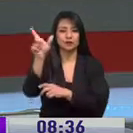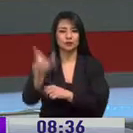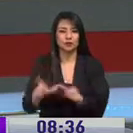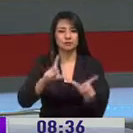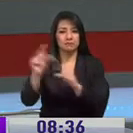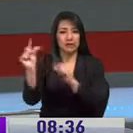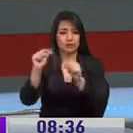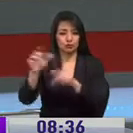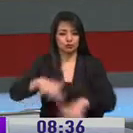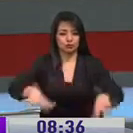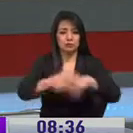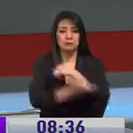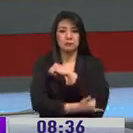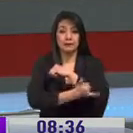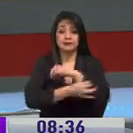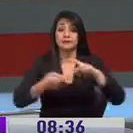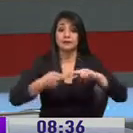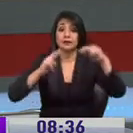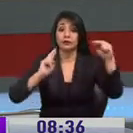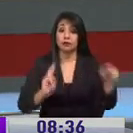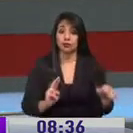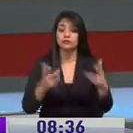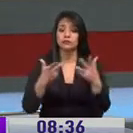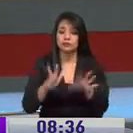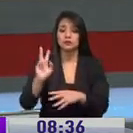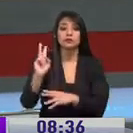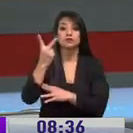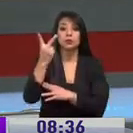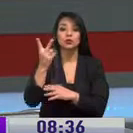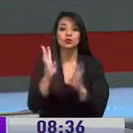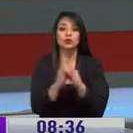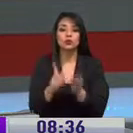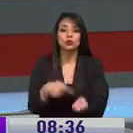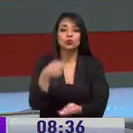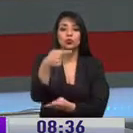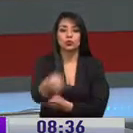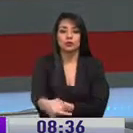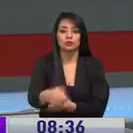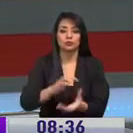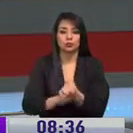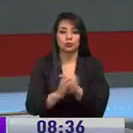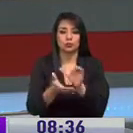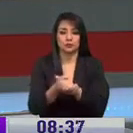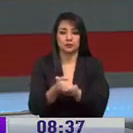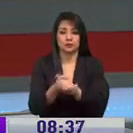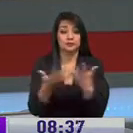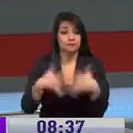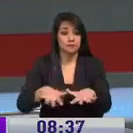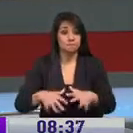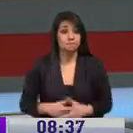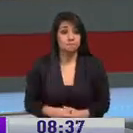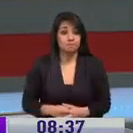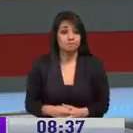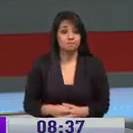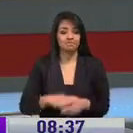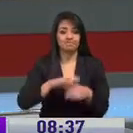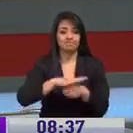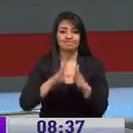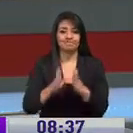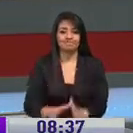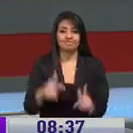de la región. Esto fueron expuestas en un segundo encuentro a realizarse en noviembre y así pues lo anunció el canciller